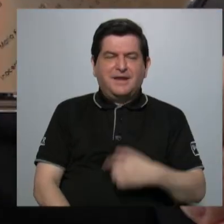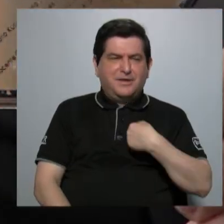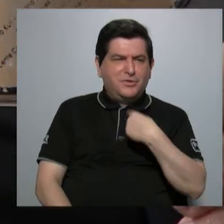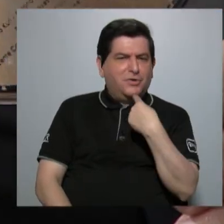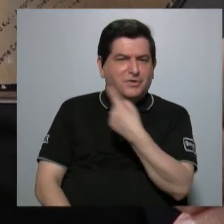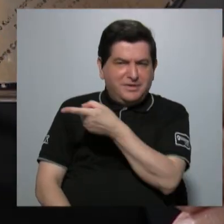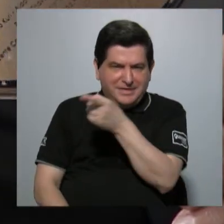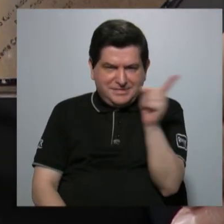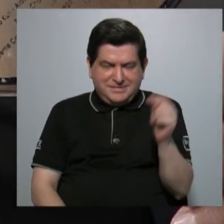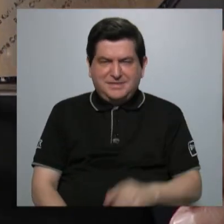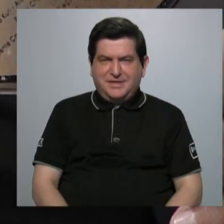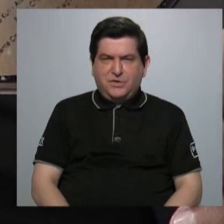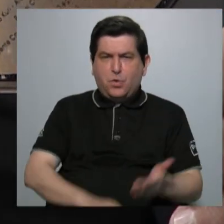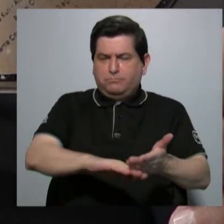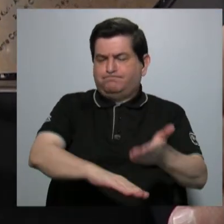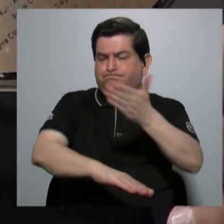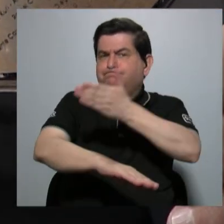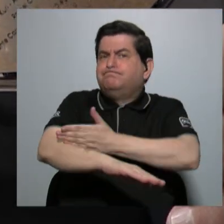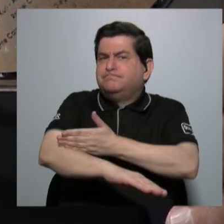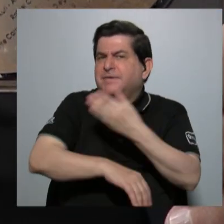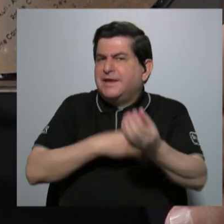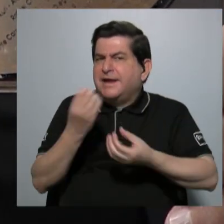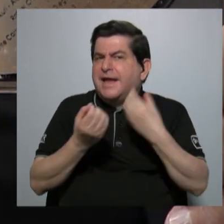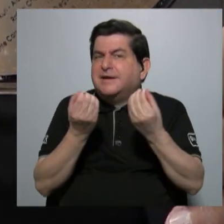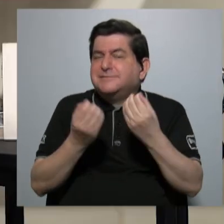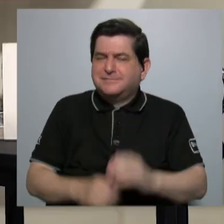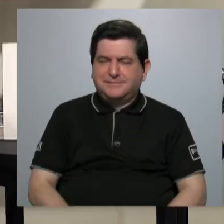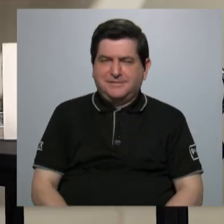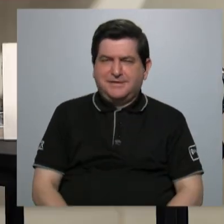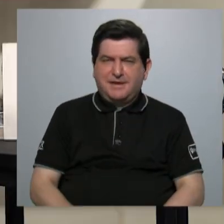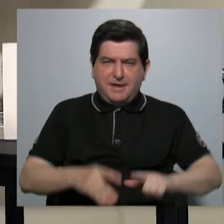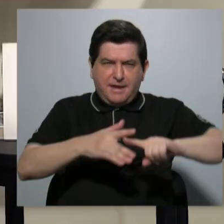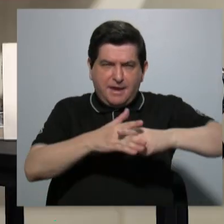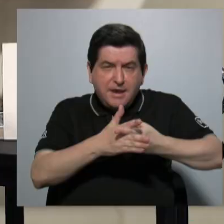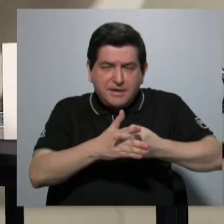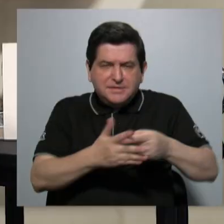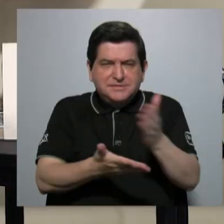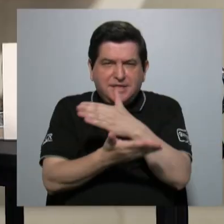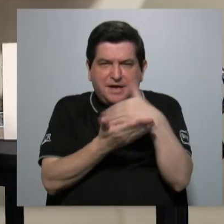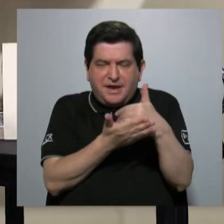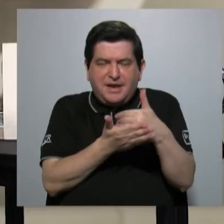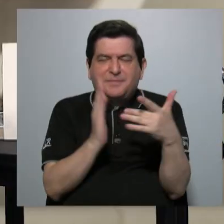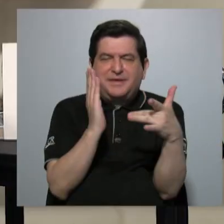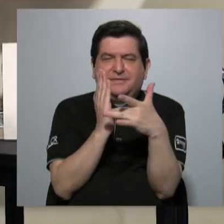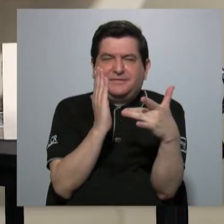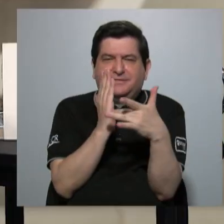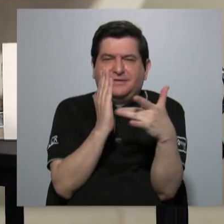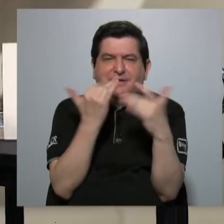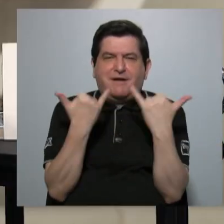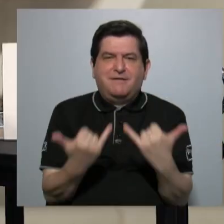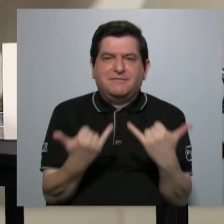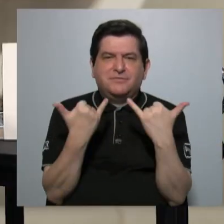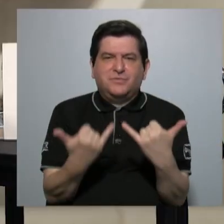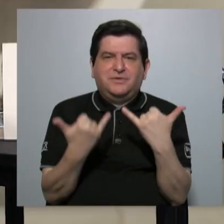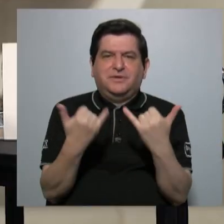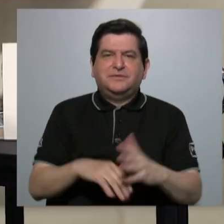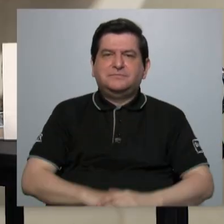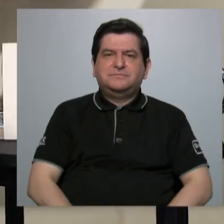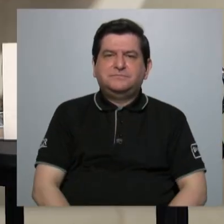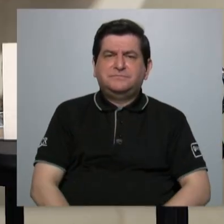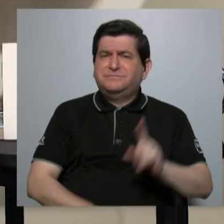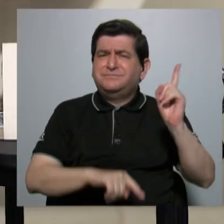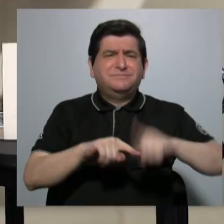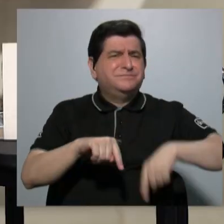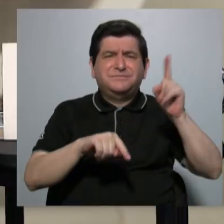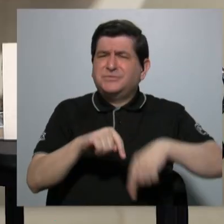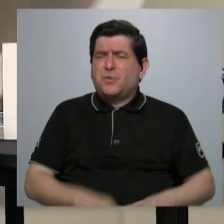digo, para dar un salto de cualidad, lo que tenemos que hacer es entrar en el aspecto tecnológico actual. Ya no podemos